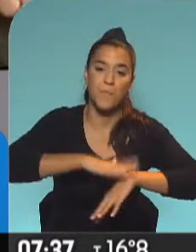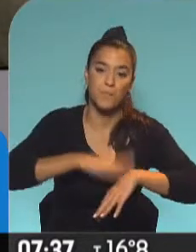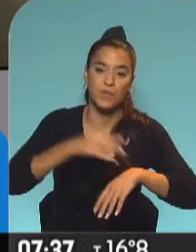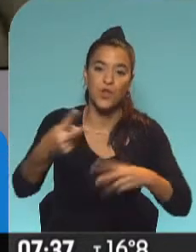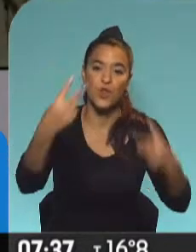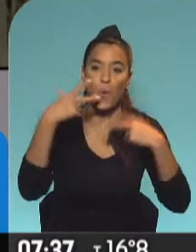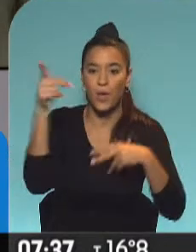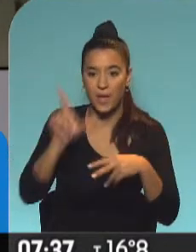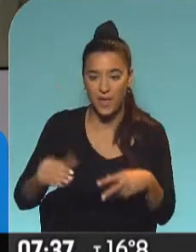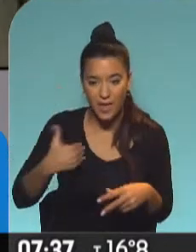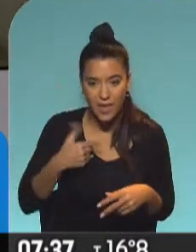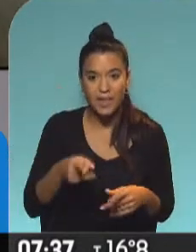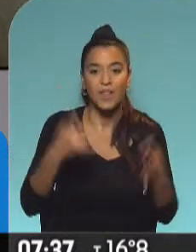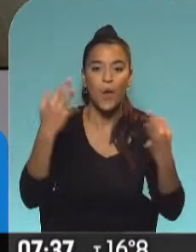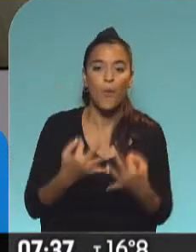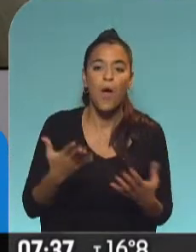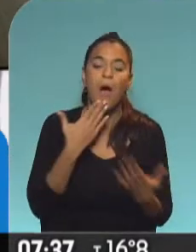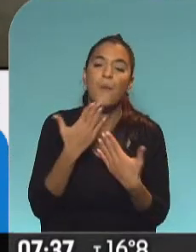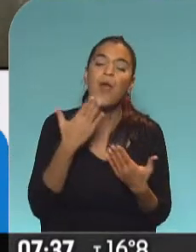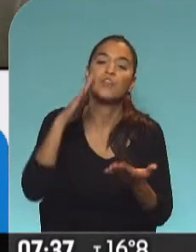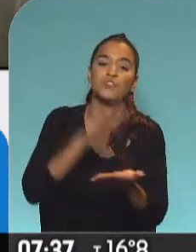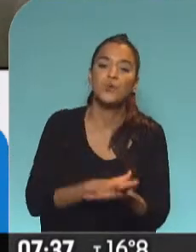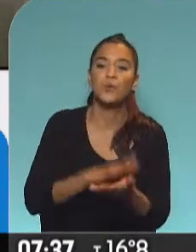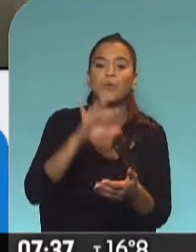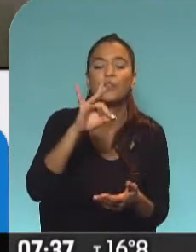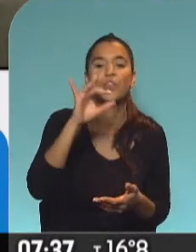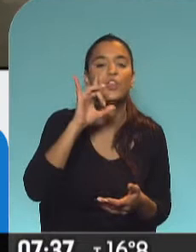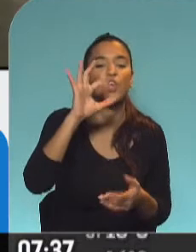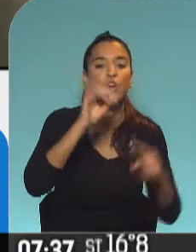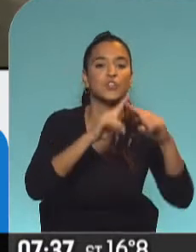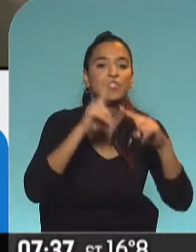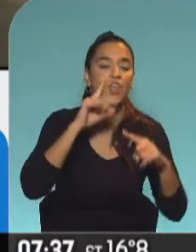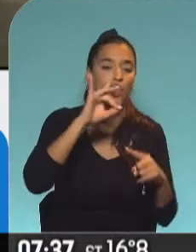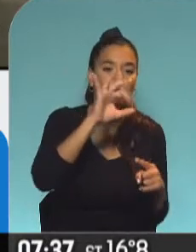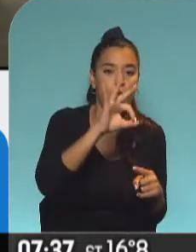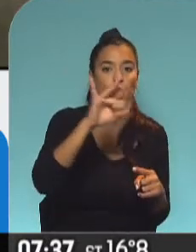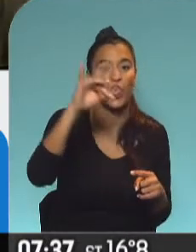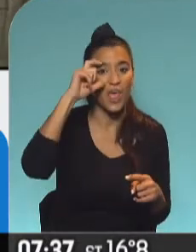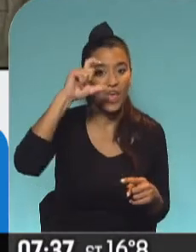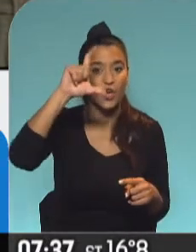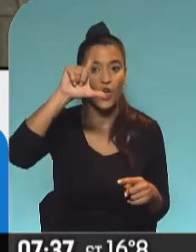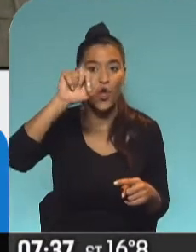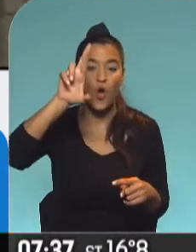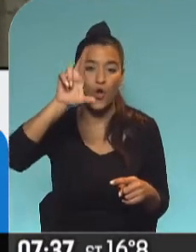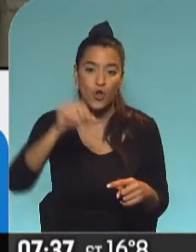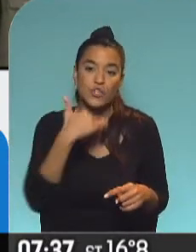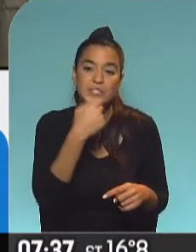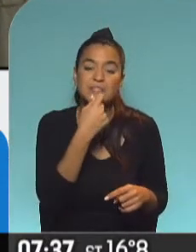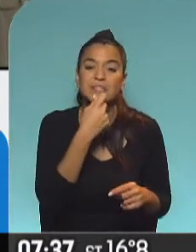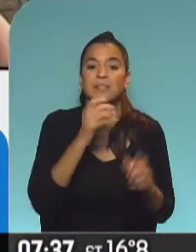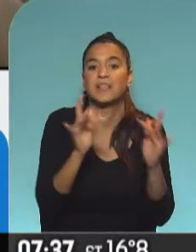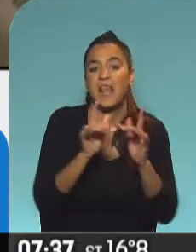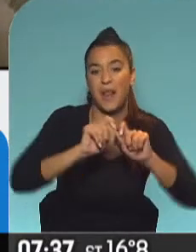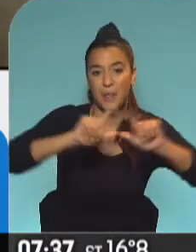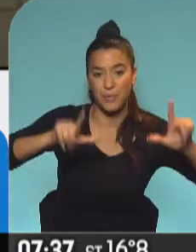nos ve todo el país, entonces está bueno hablar de el dióxido de cloro que estuvo saliendo estos últimos días. No sé si vieron que en las redes como que hubo un furor en